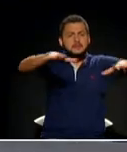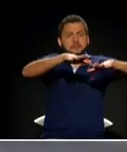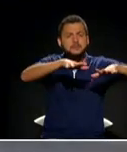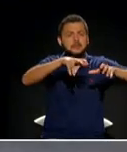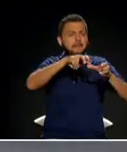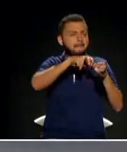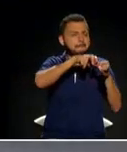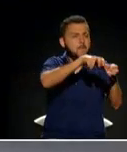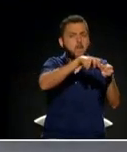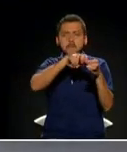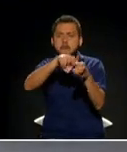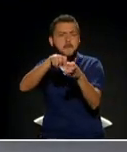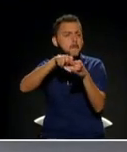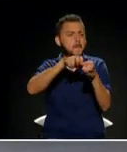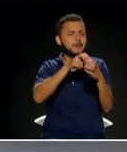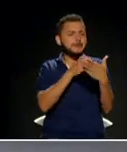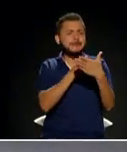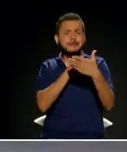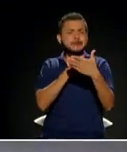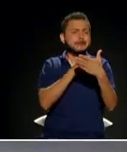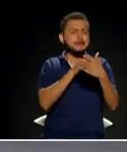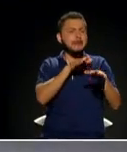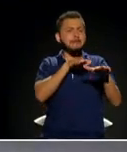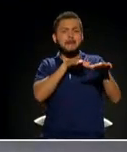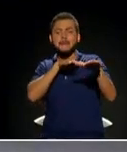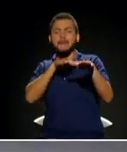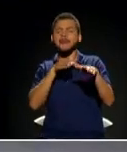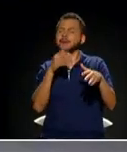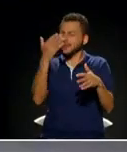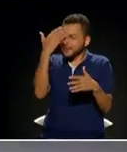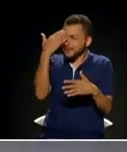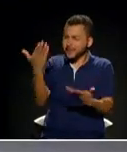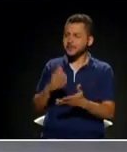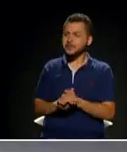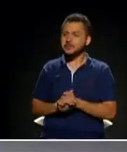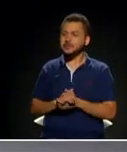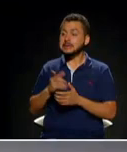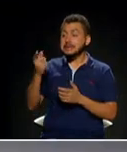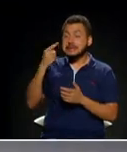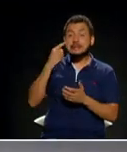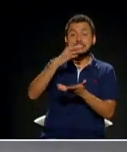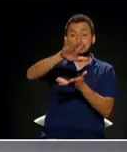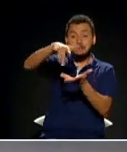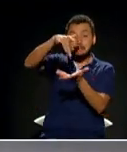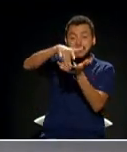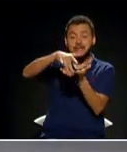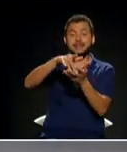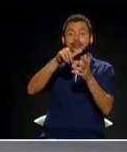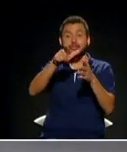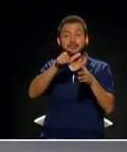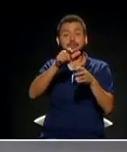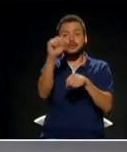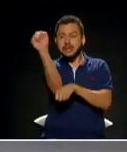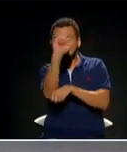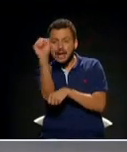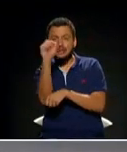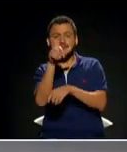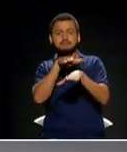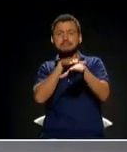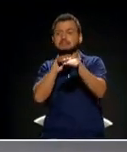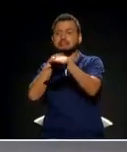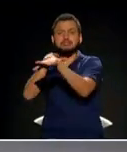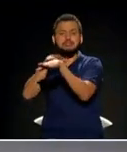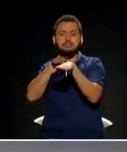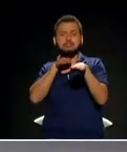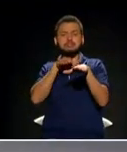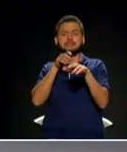sido creciente y muy significativo en los últimos años en medellín ahora se suman otros elementos como las patinetas eléctricas que ya es muy frecuente